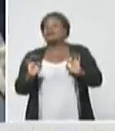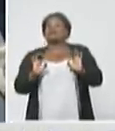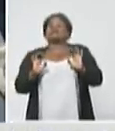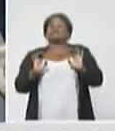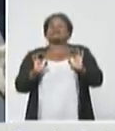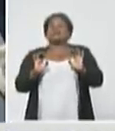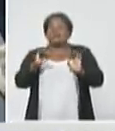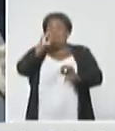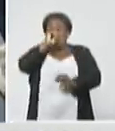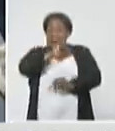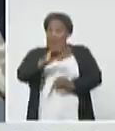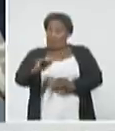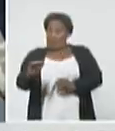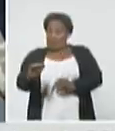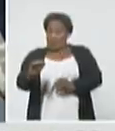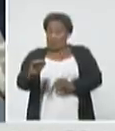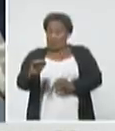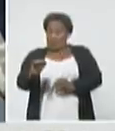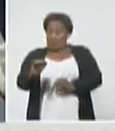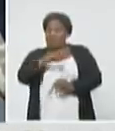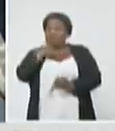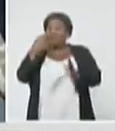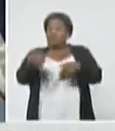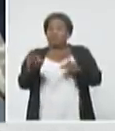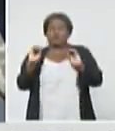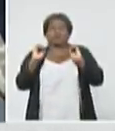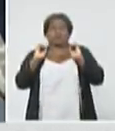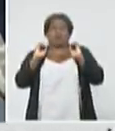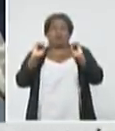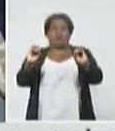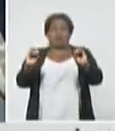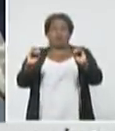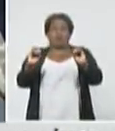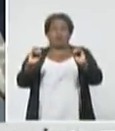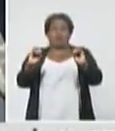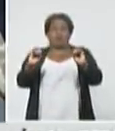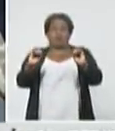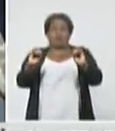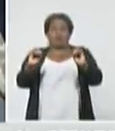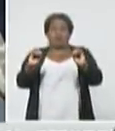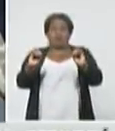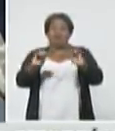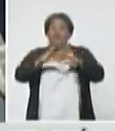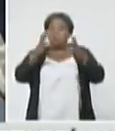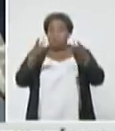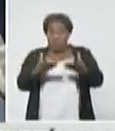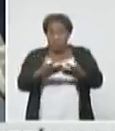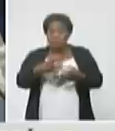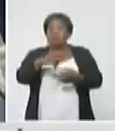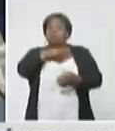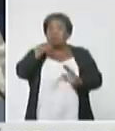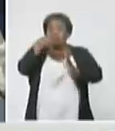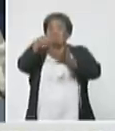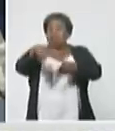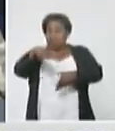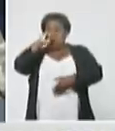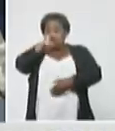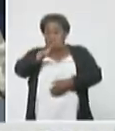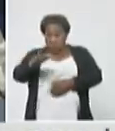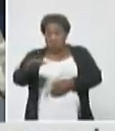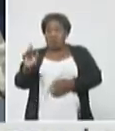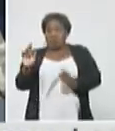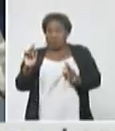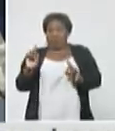niños en edades pediátricas, y sin embargo en el mundo mueren niños en estas edades. Por lo